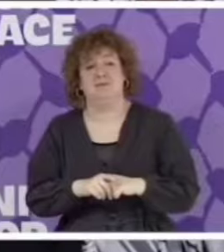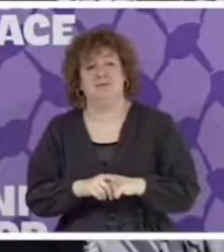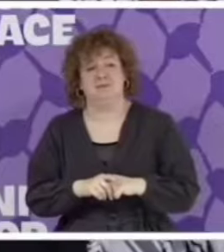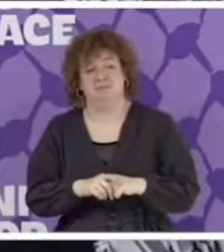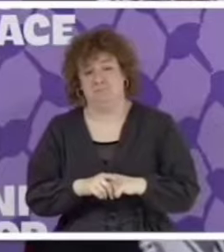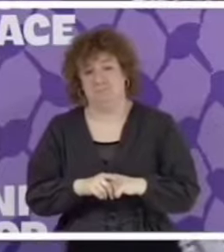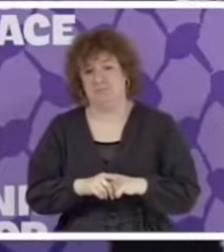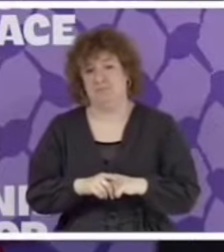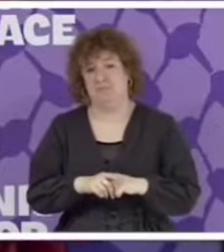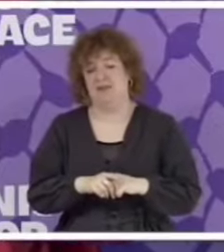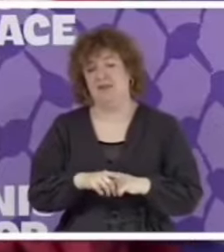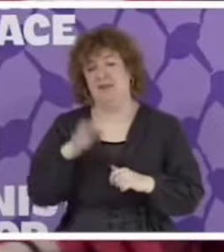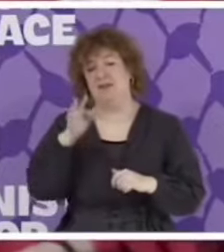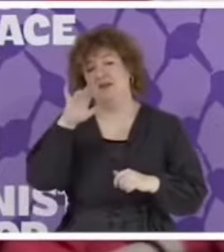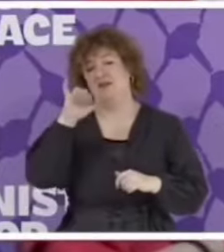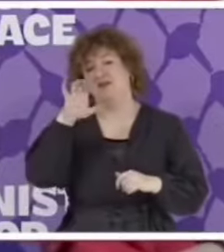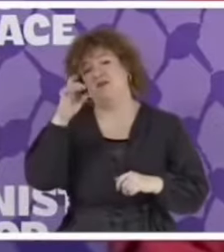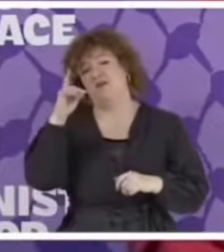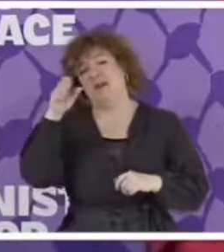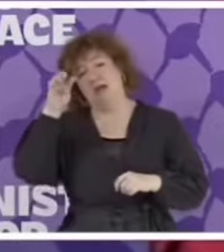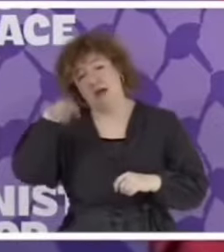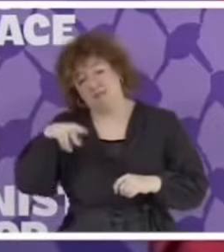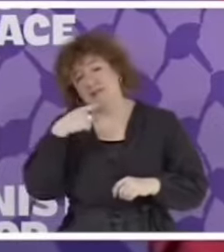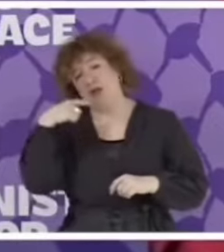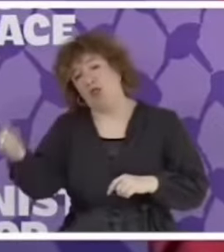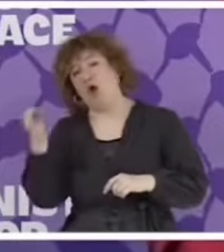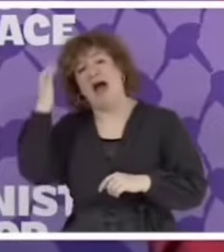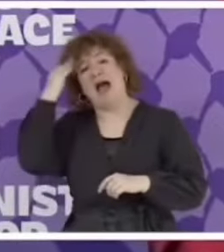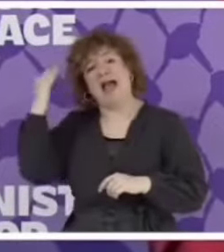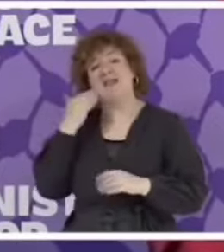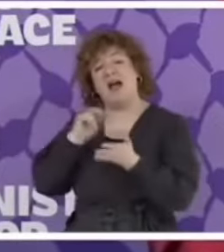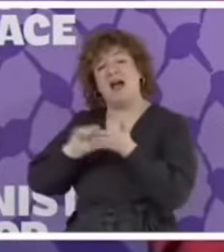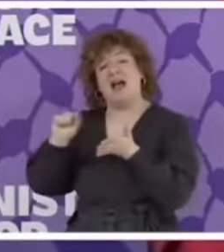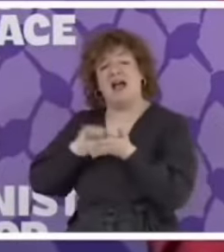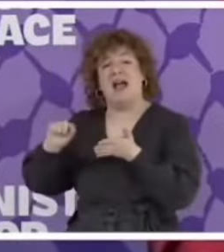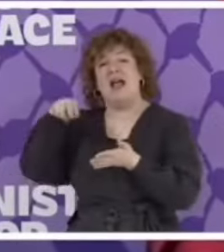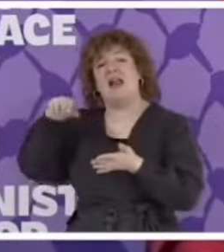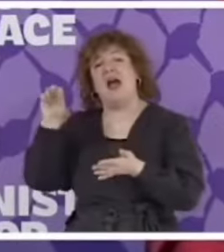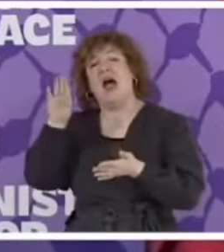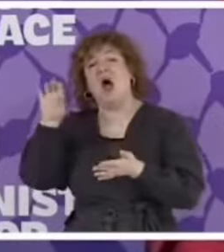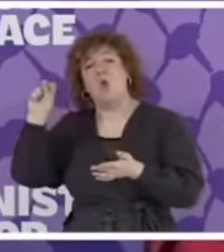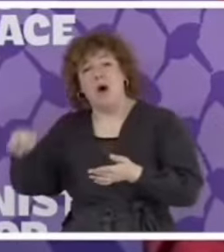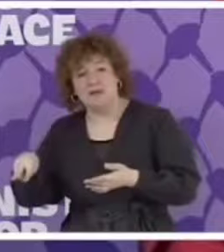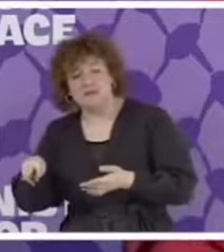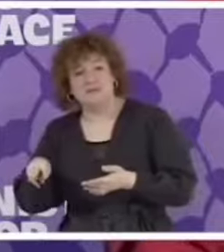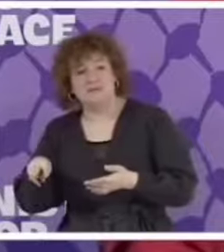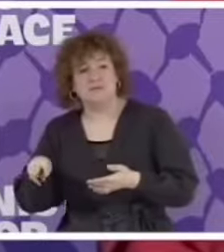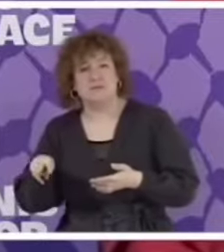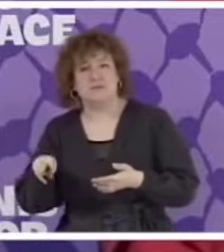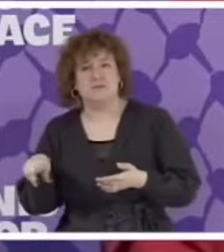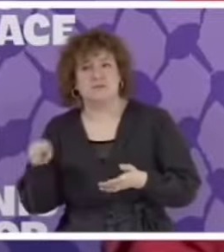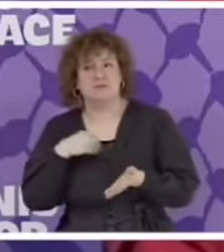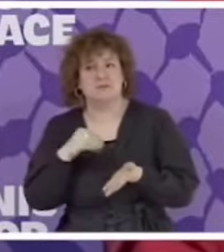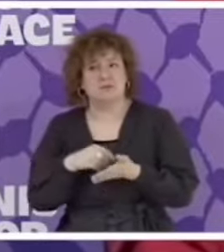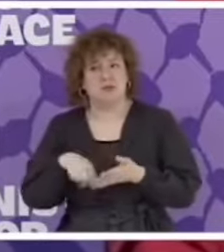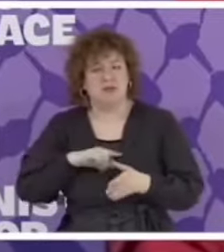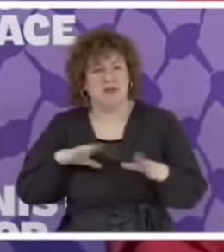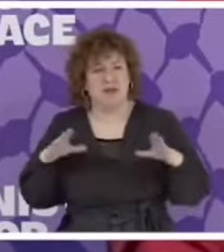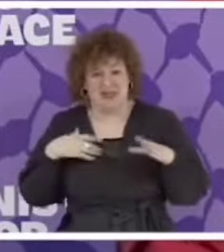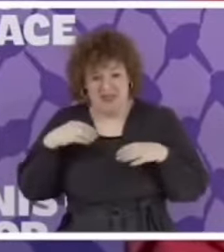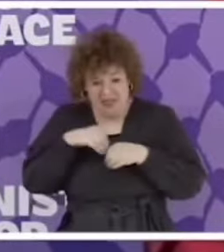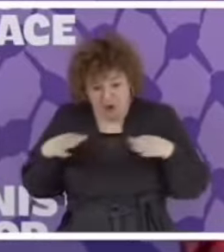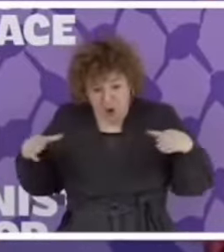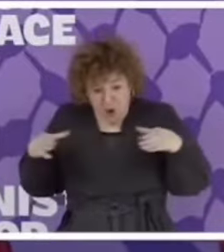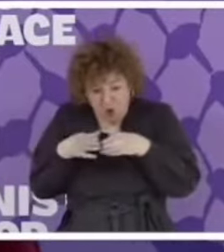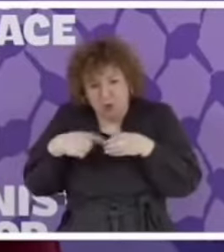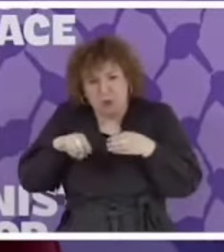Eso le dijo Betty Friedan a Nawal el Saadawi. A veces las feministas nos hemos quedado en minoría entre nuestras